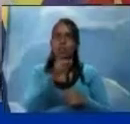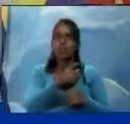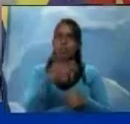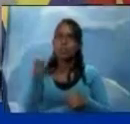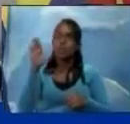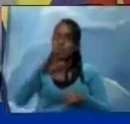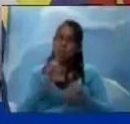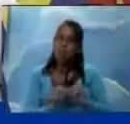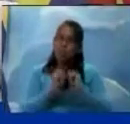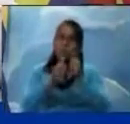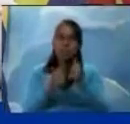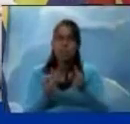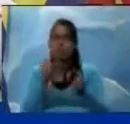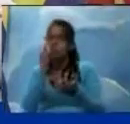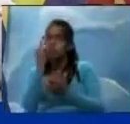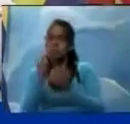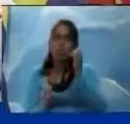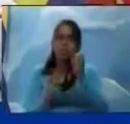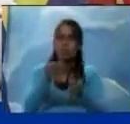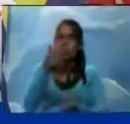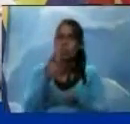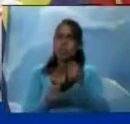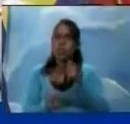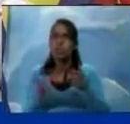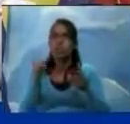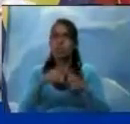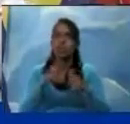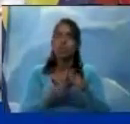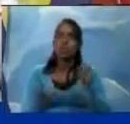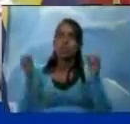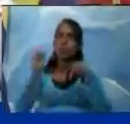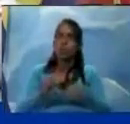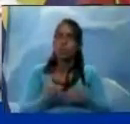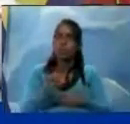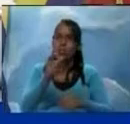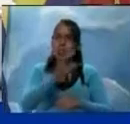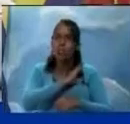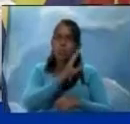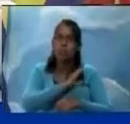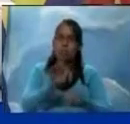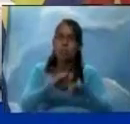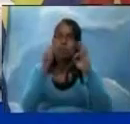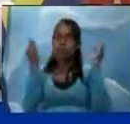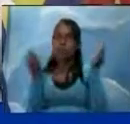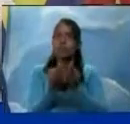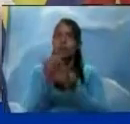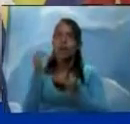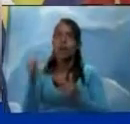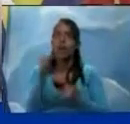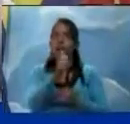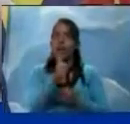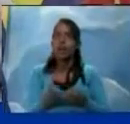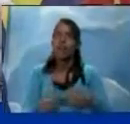está comenzando así flaquito, le pone a pastorear a su propia familia. A cada